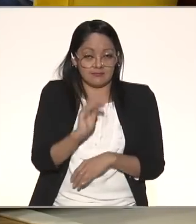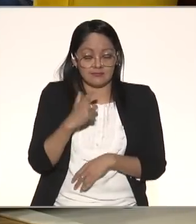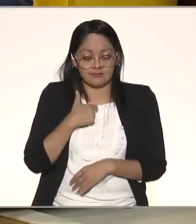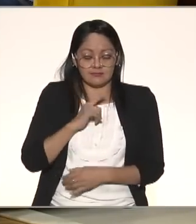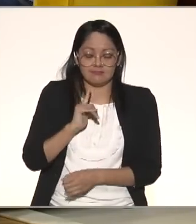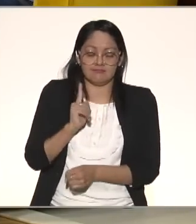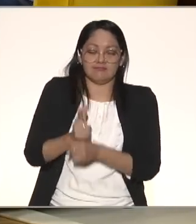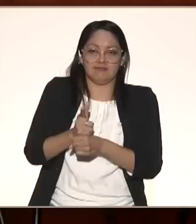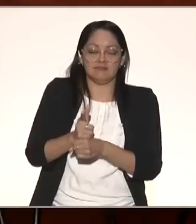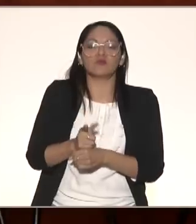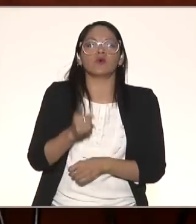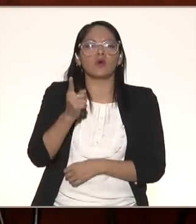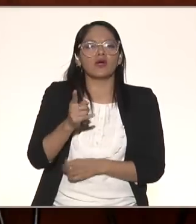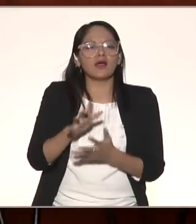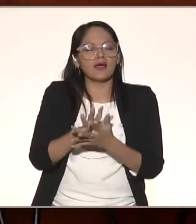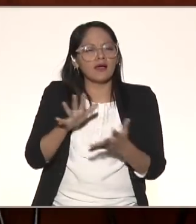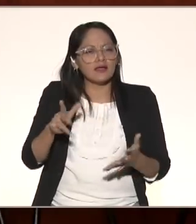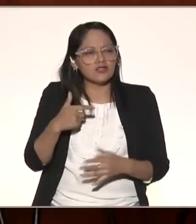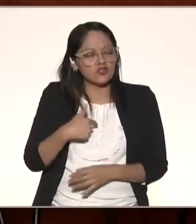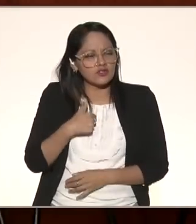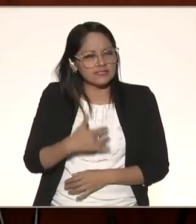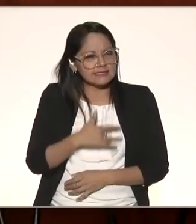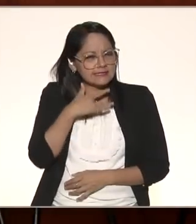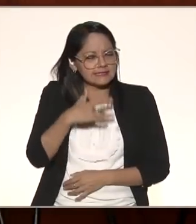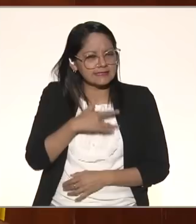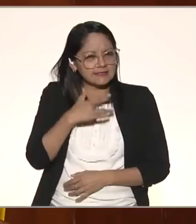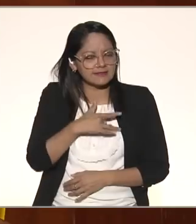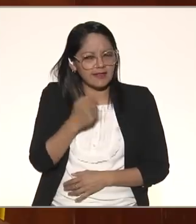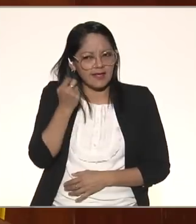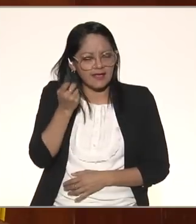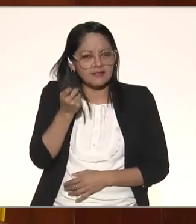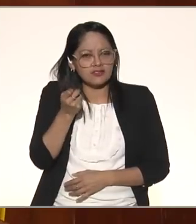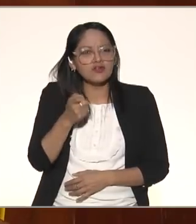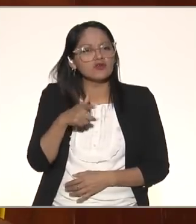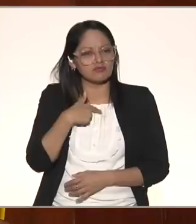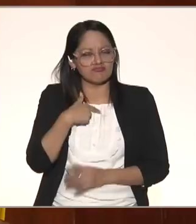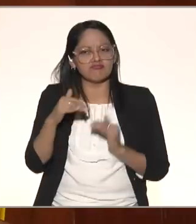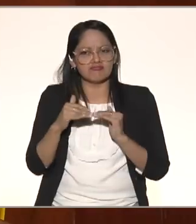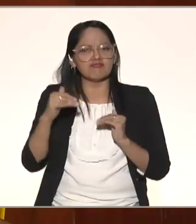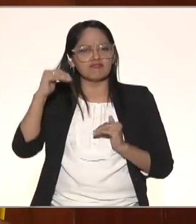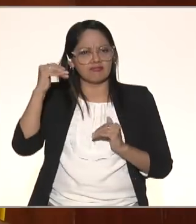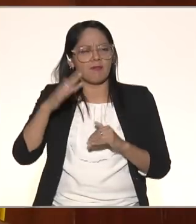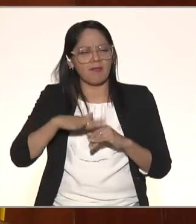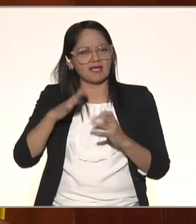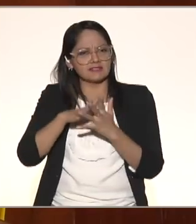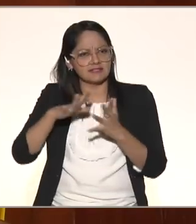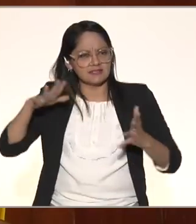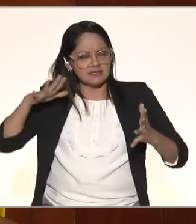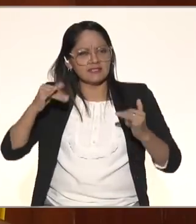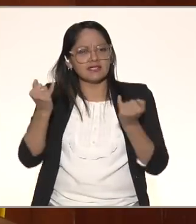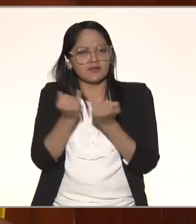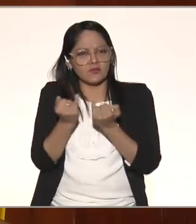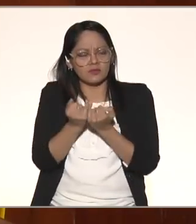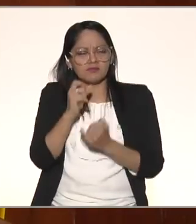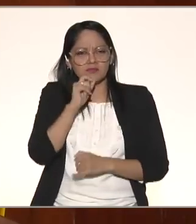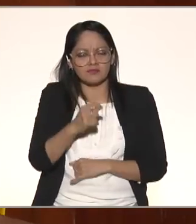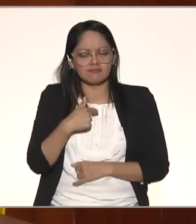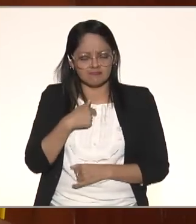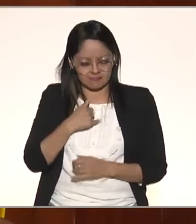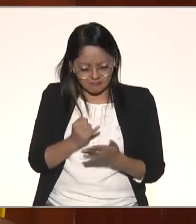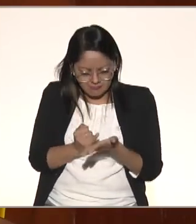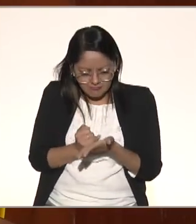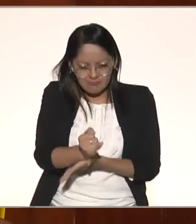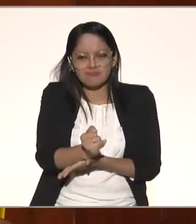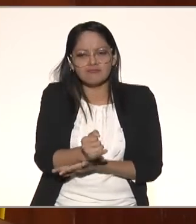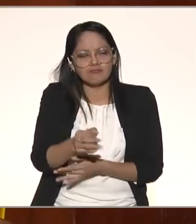cuenta de una forma amplia, estoy consciente en cierto momento, voy a ver un rango más amplio de valores y voy a tener una decisión